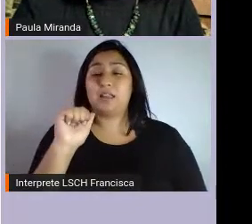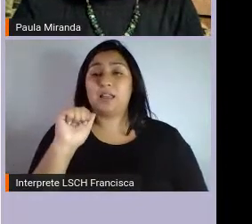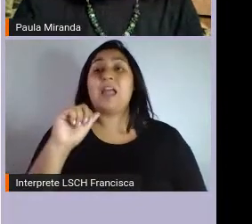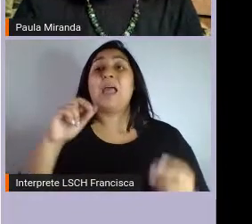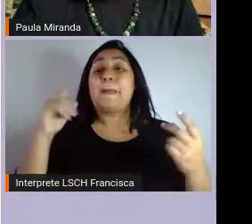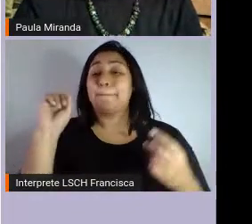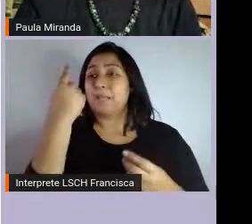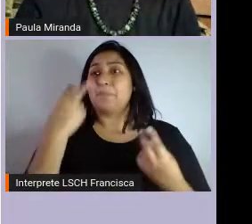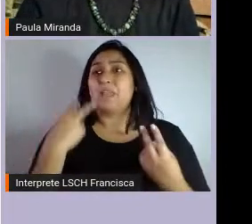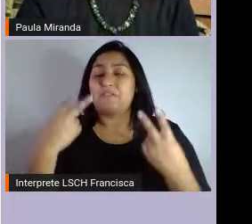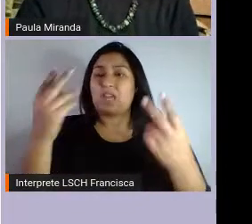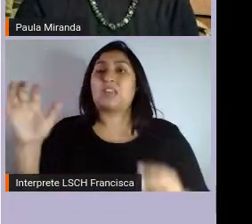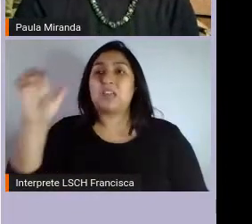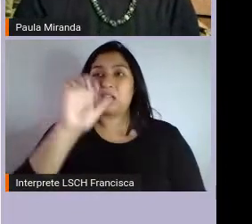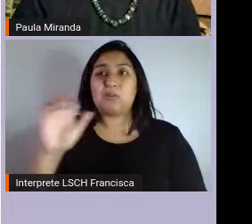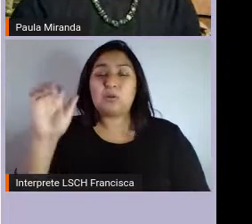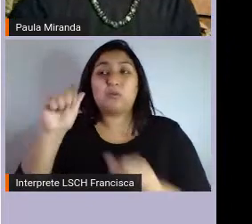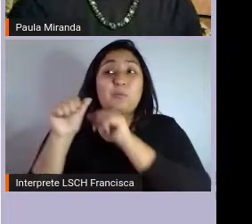tiempo largo, 2 años.